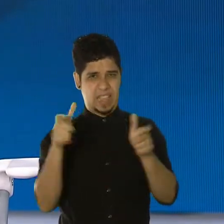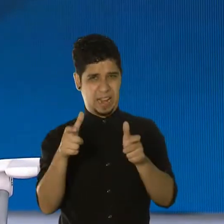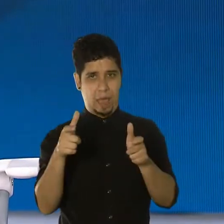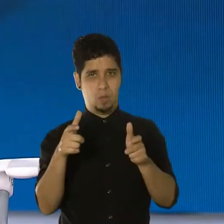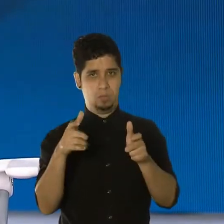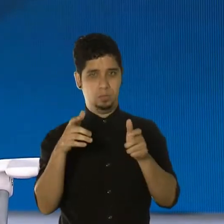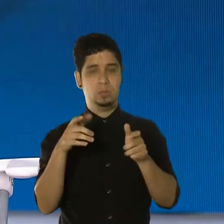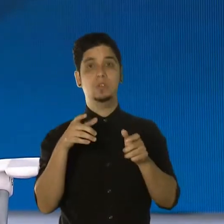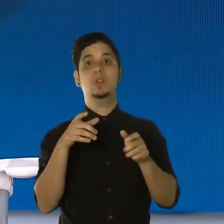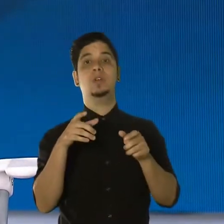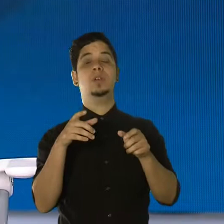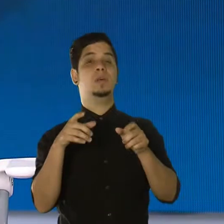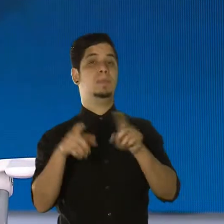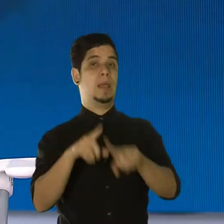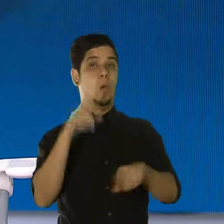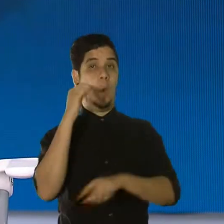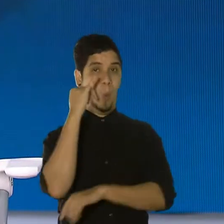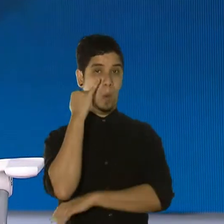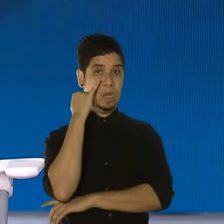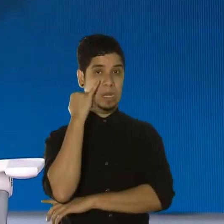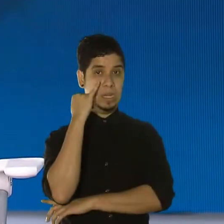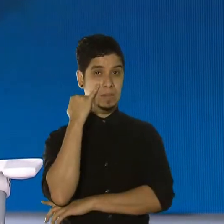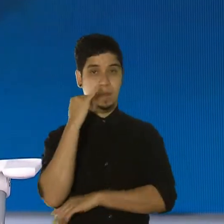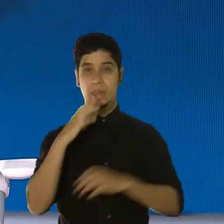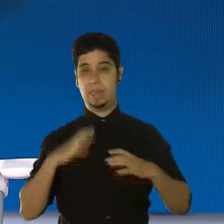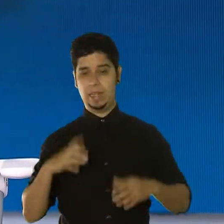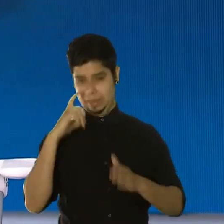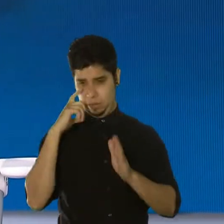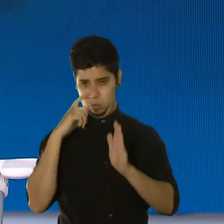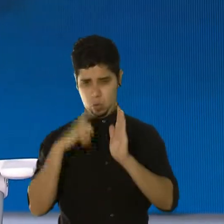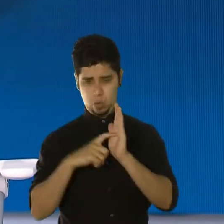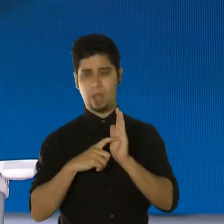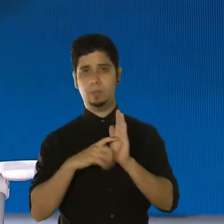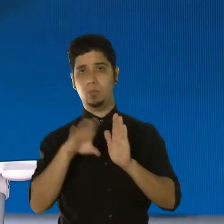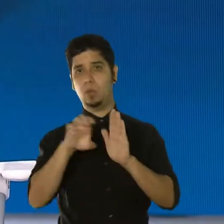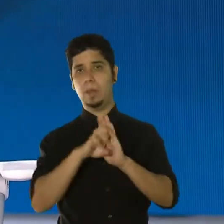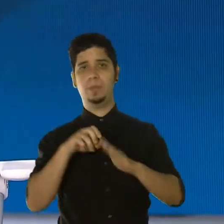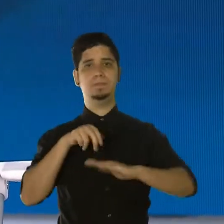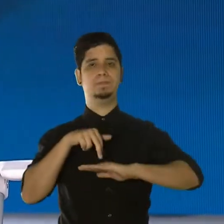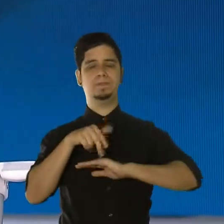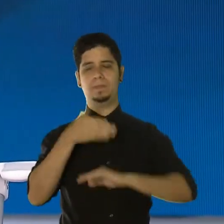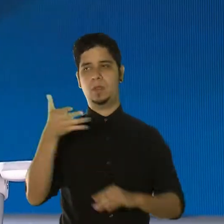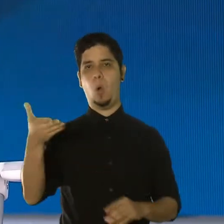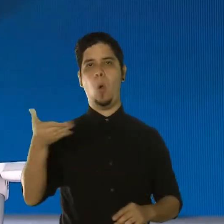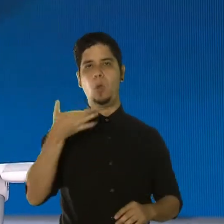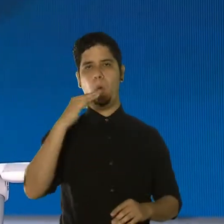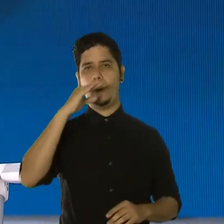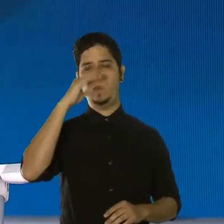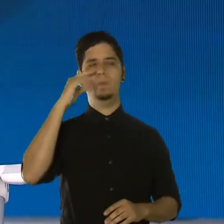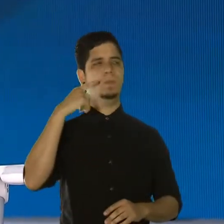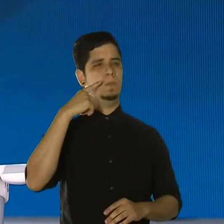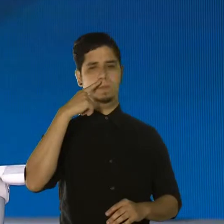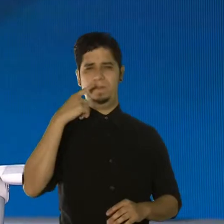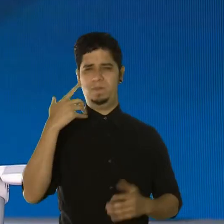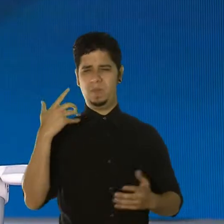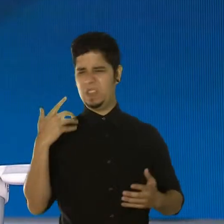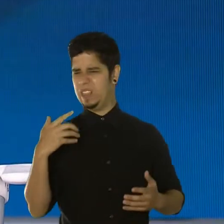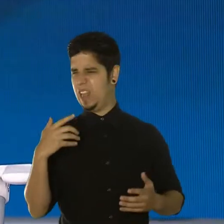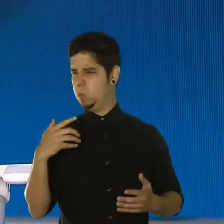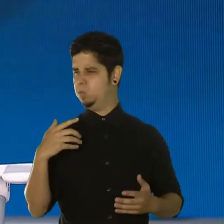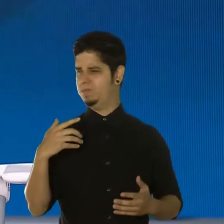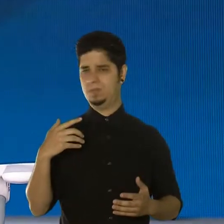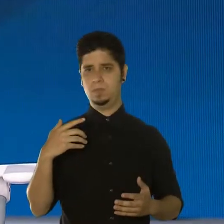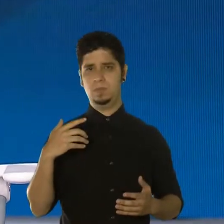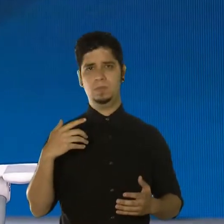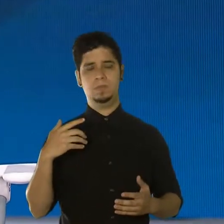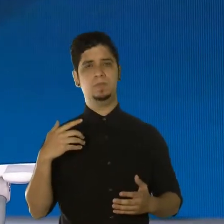el consumidor nota un olor bien raro, que es un aditivo que